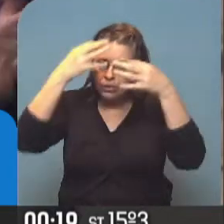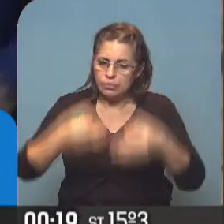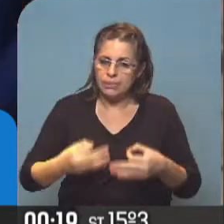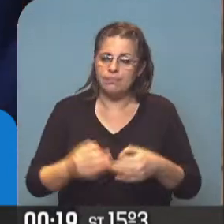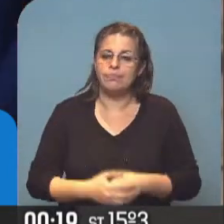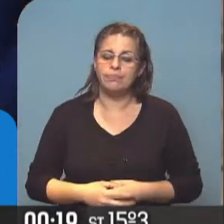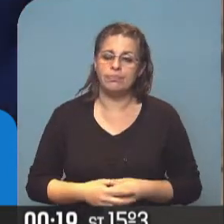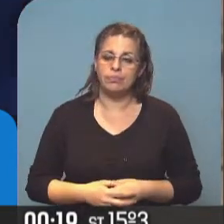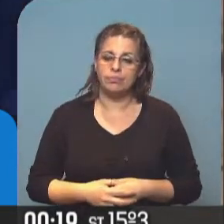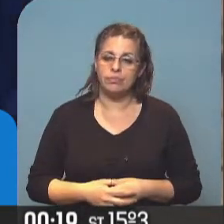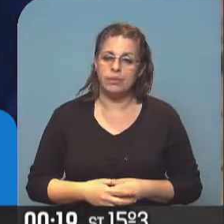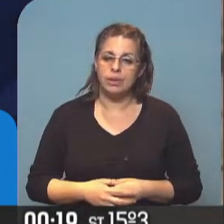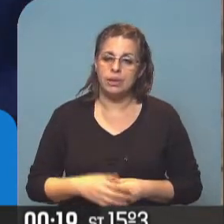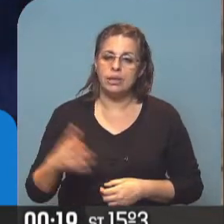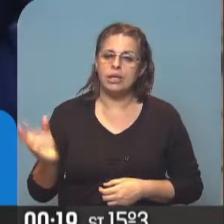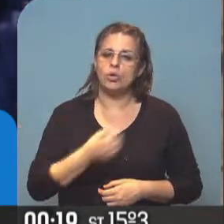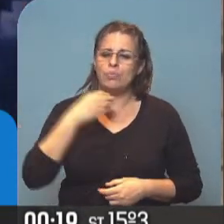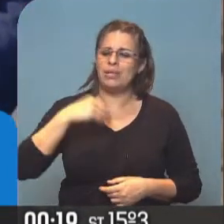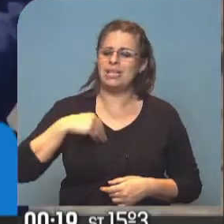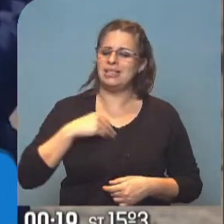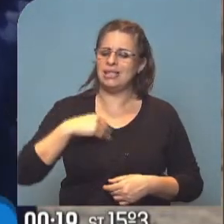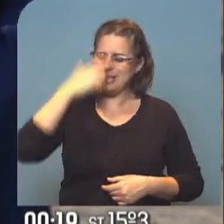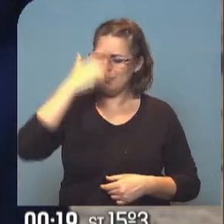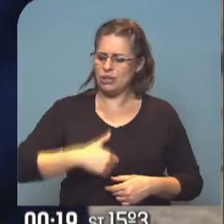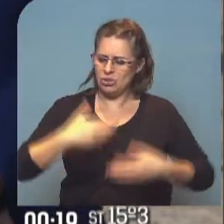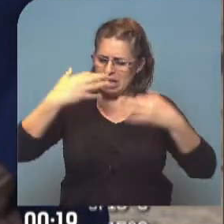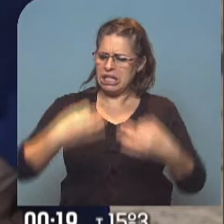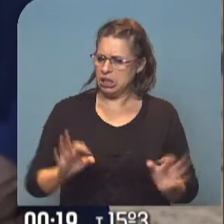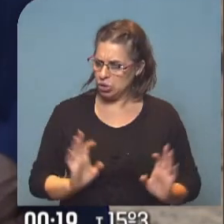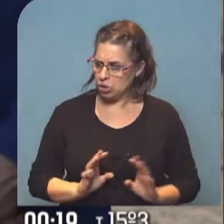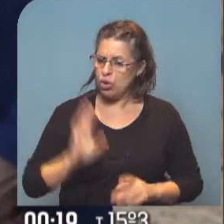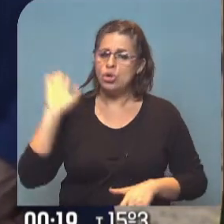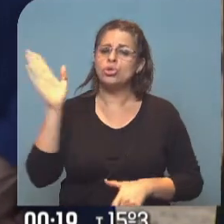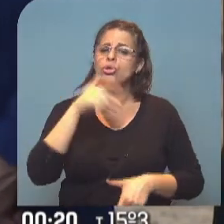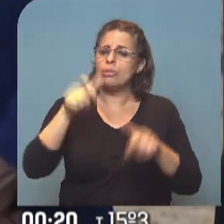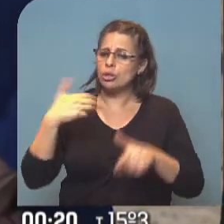que nos recupere la autoestima, en la dignidad que tenemos los argentinos.